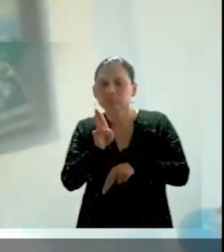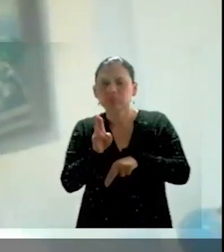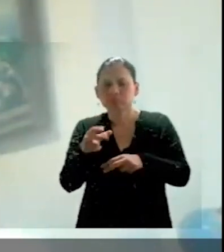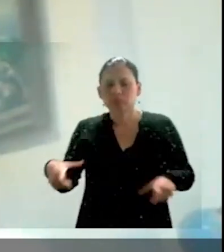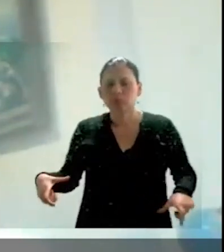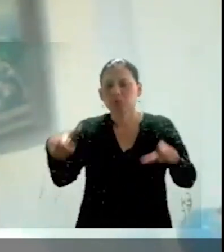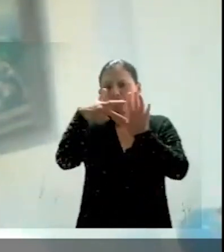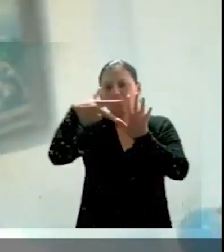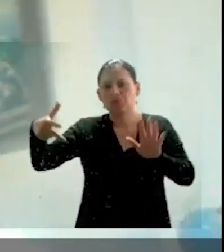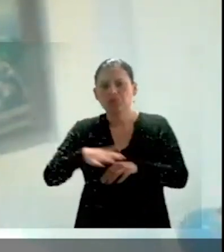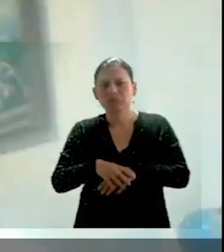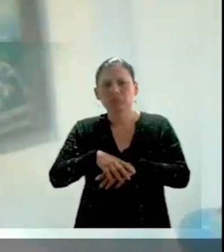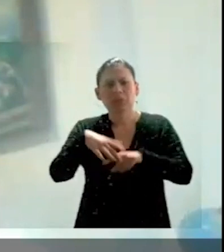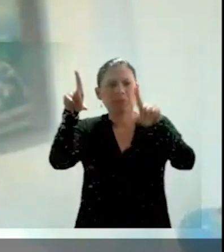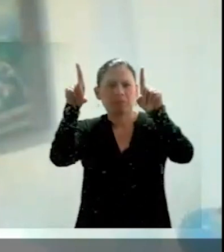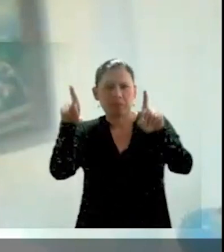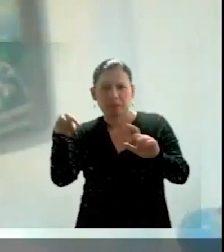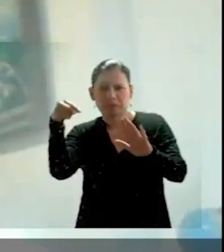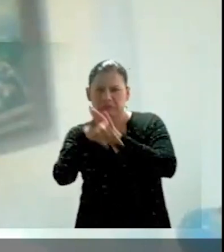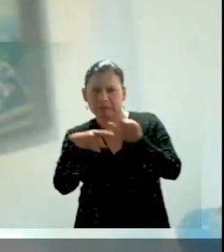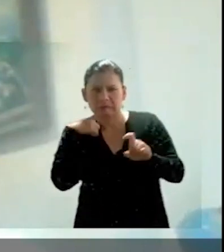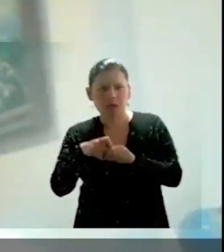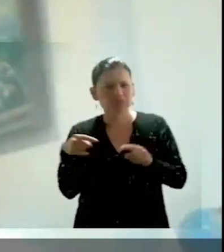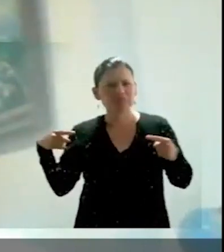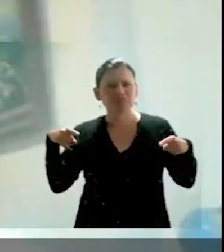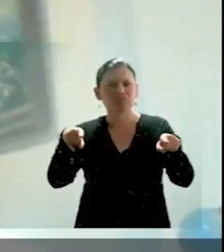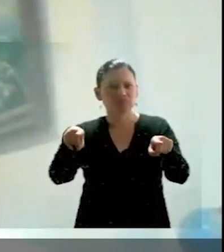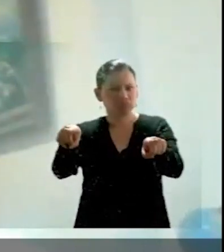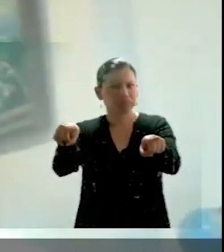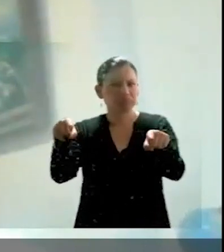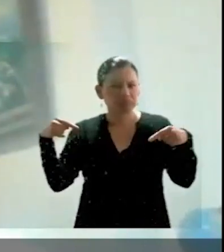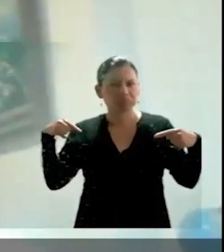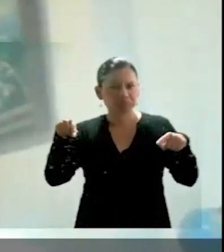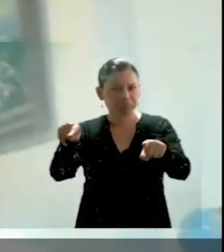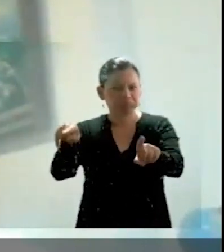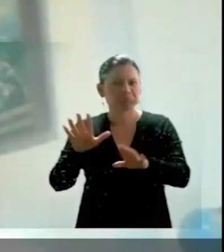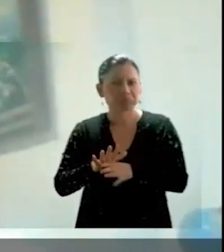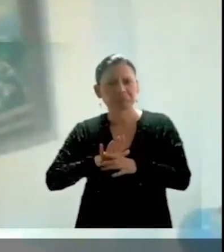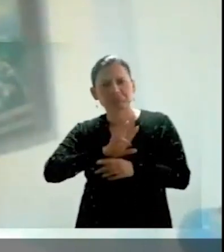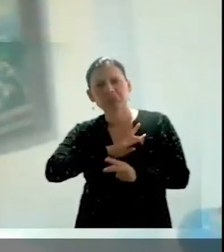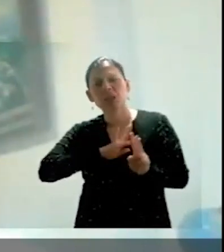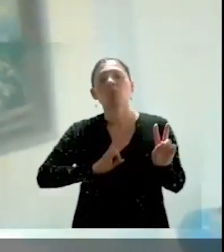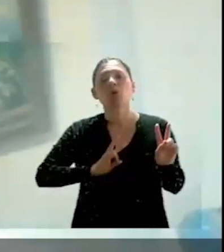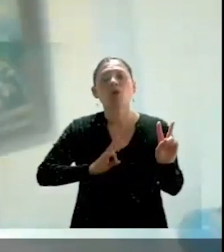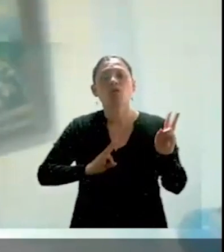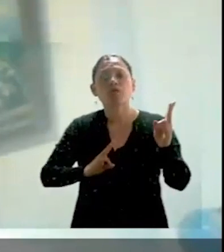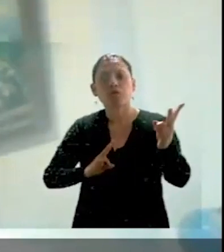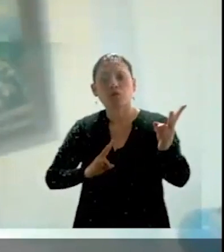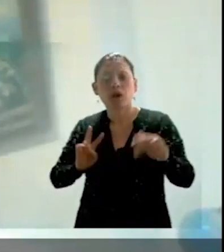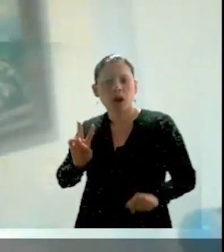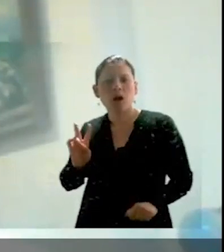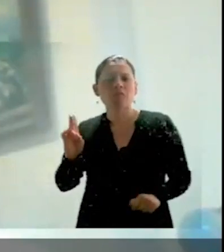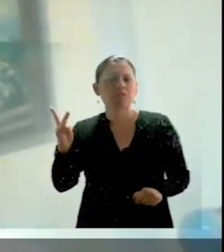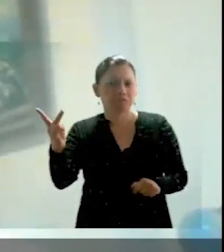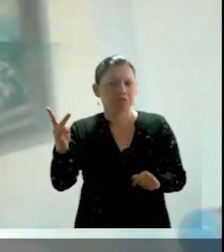le ha dado a los grandes temas. Yo creo que va muy a la par con todos los cambios que se han